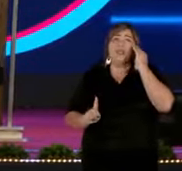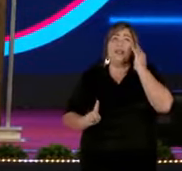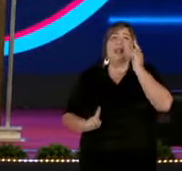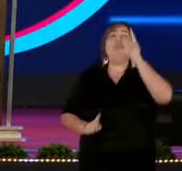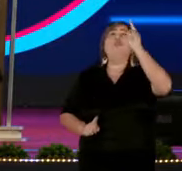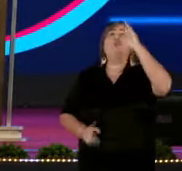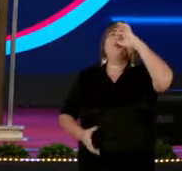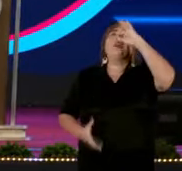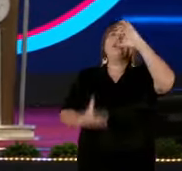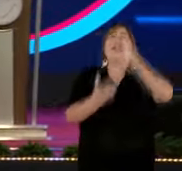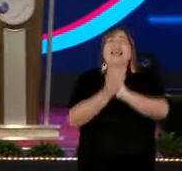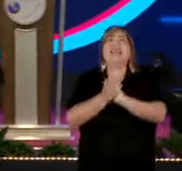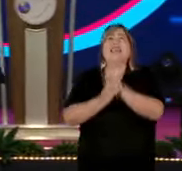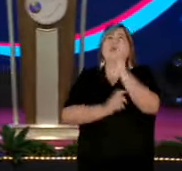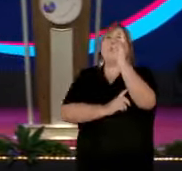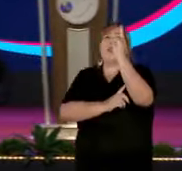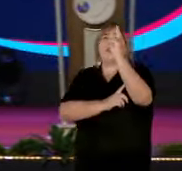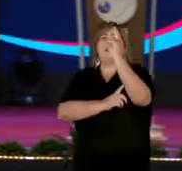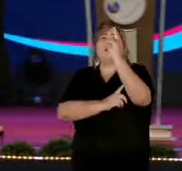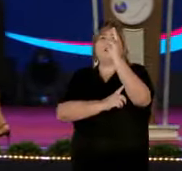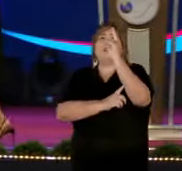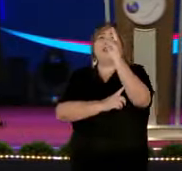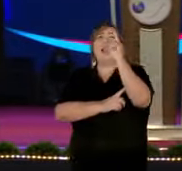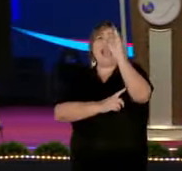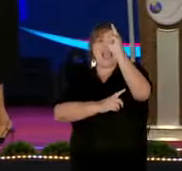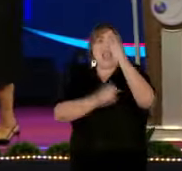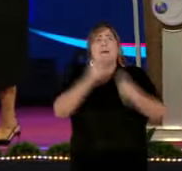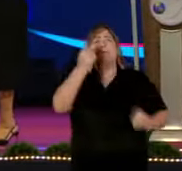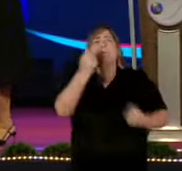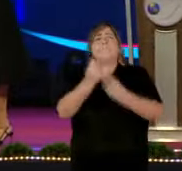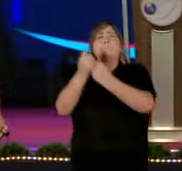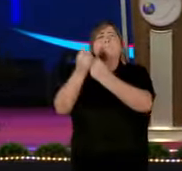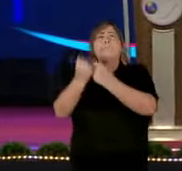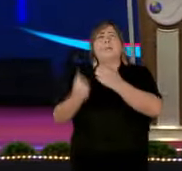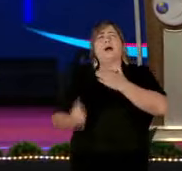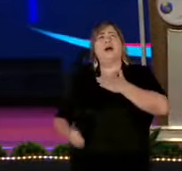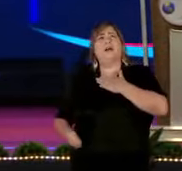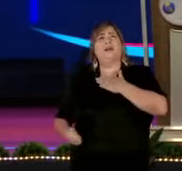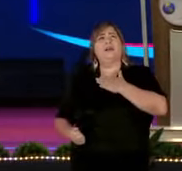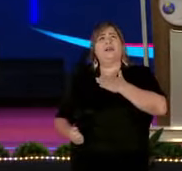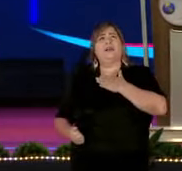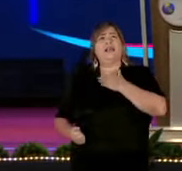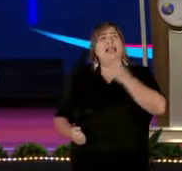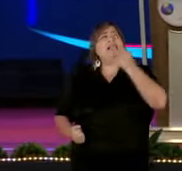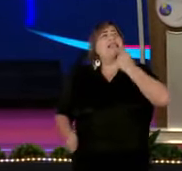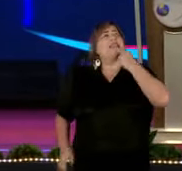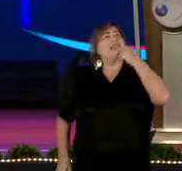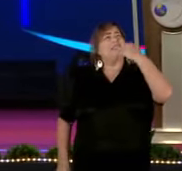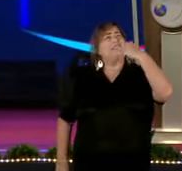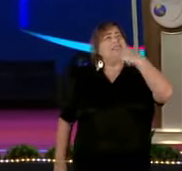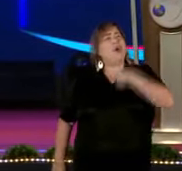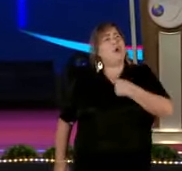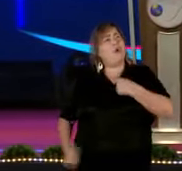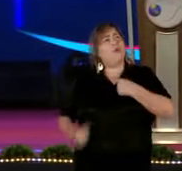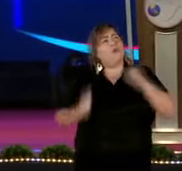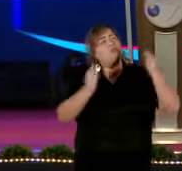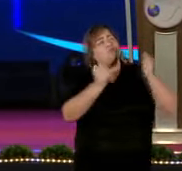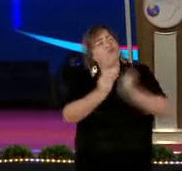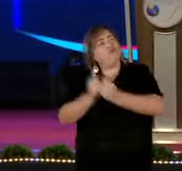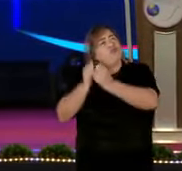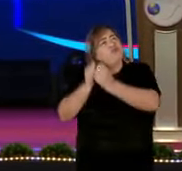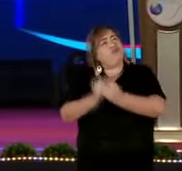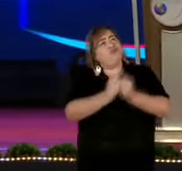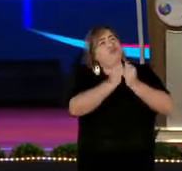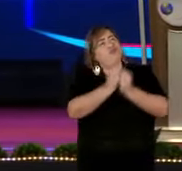he creído, yo sé quién me sostiene, yo sé quién dijo que estaría conmigo y está.